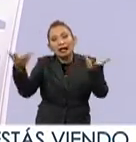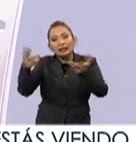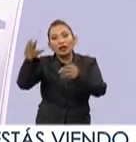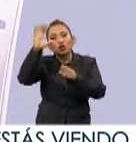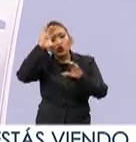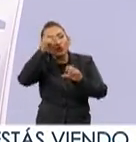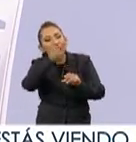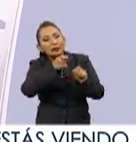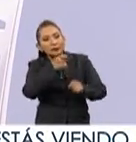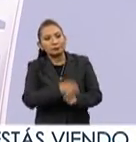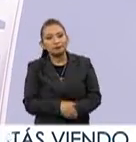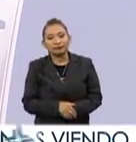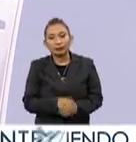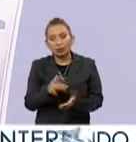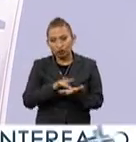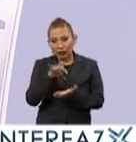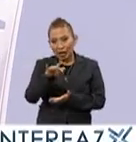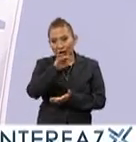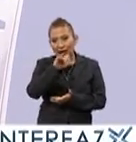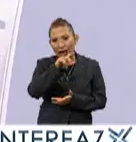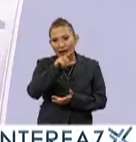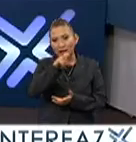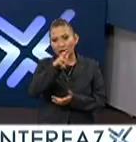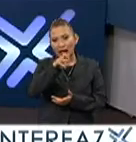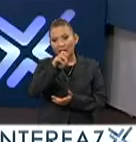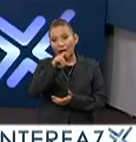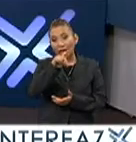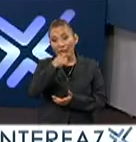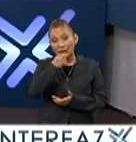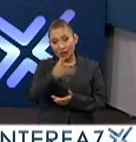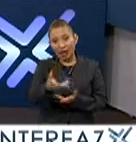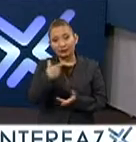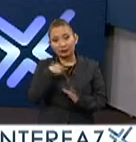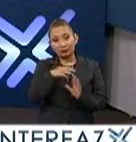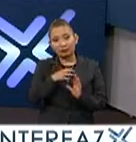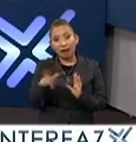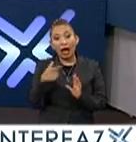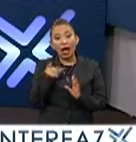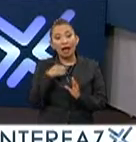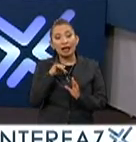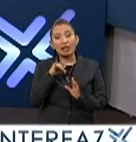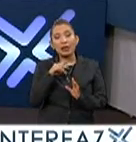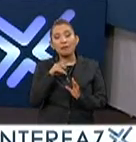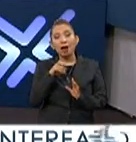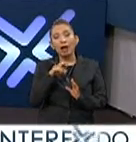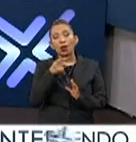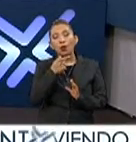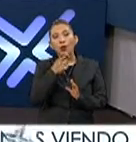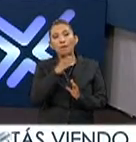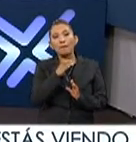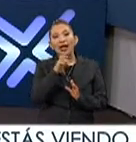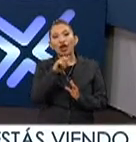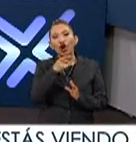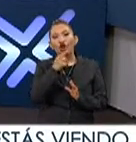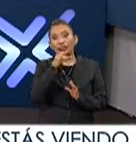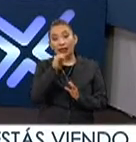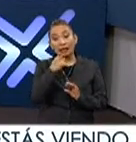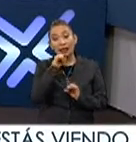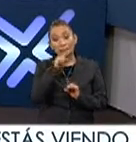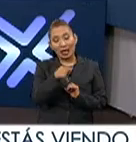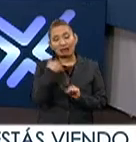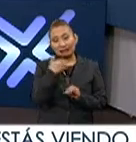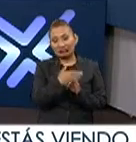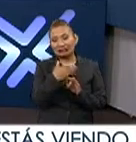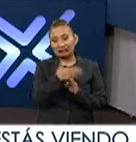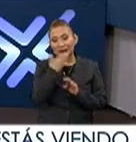esa curiosidad. Te agradezco mucho, Javier Aranda. Muy bueno el programa ayer de Ibargüengoitia. Otro personaje atravesado por el humor,